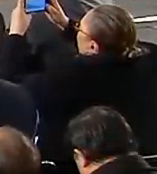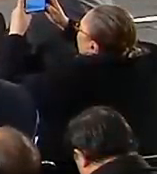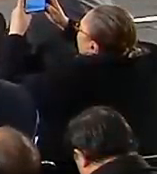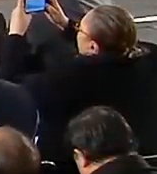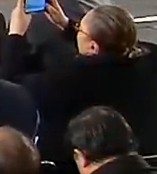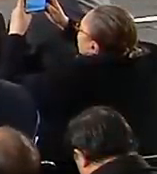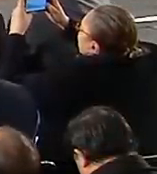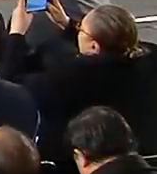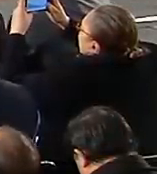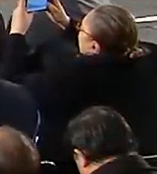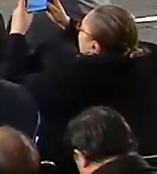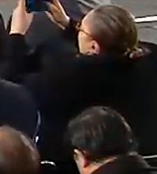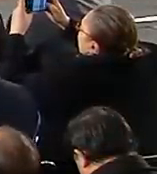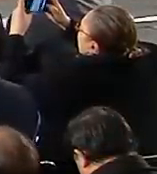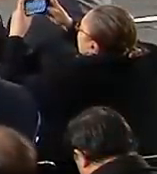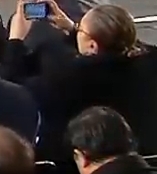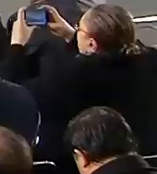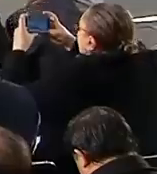ayer,